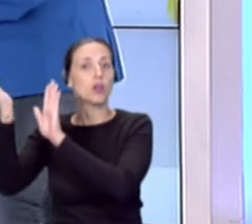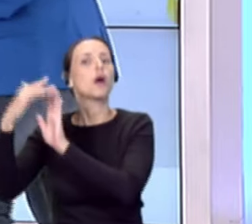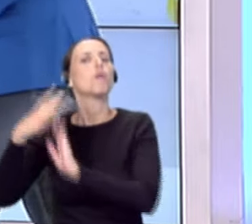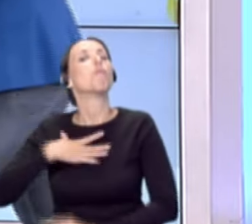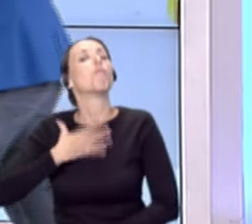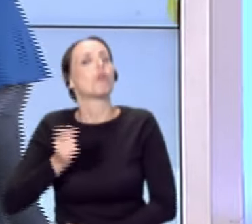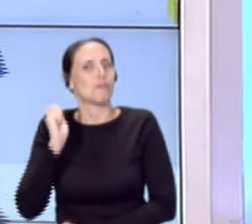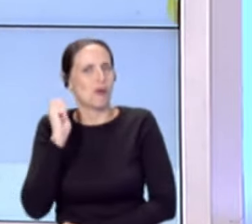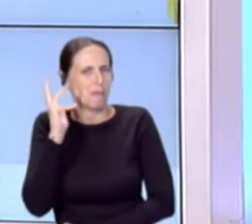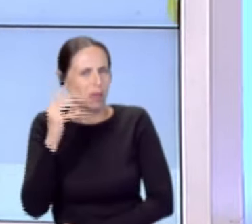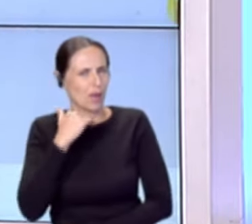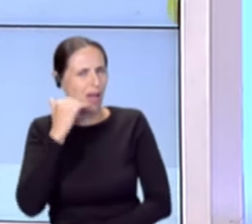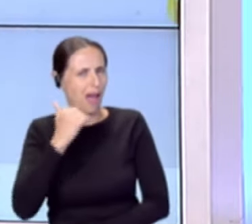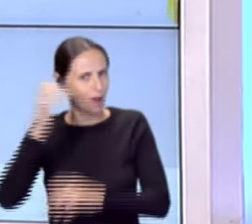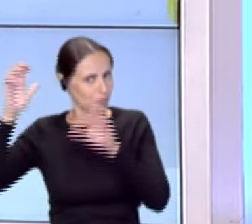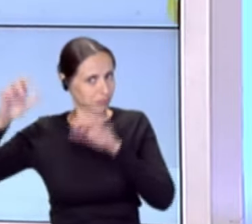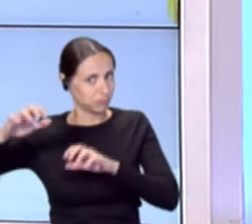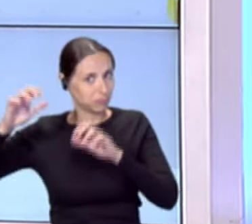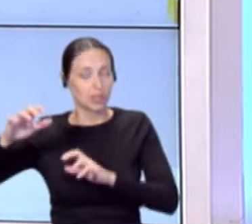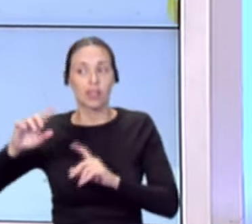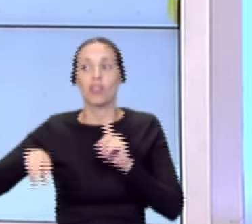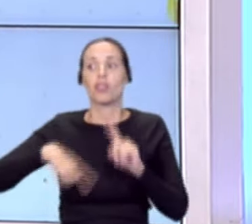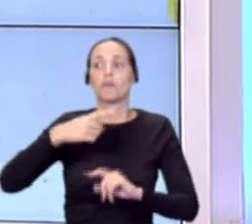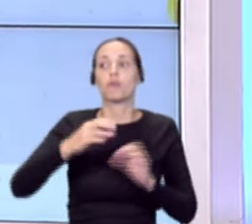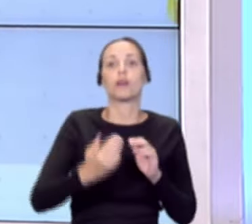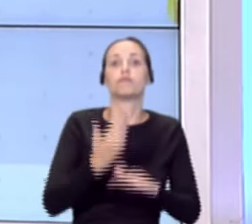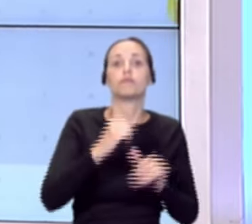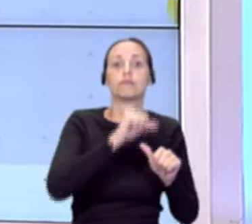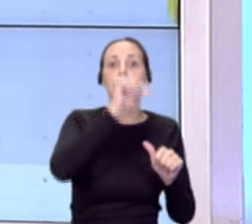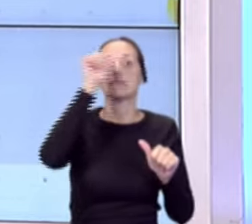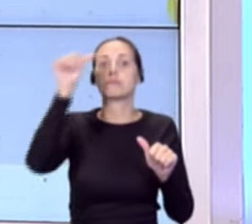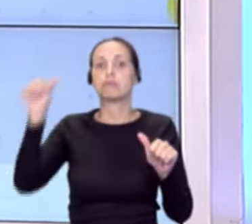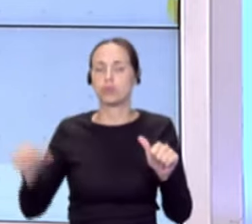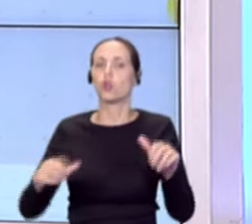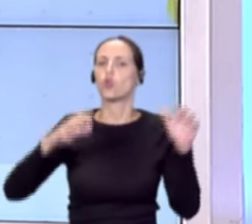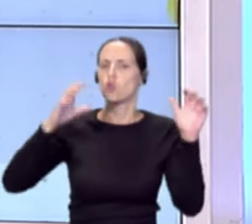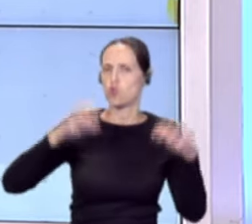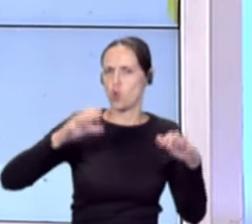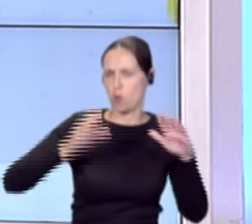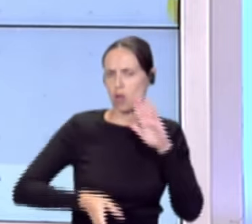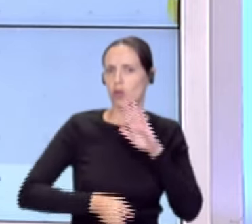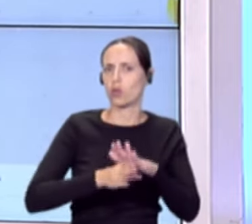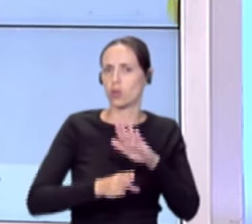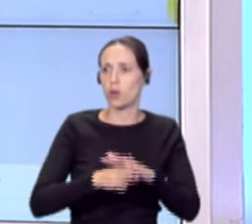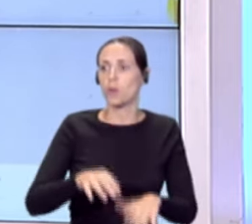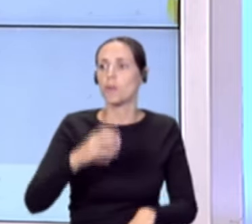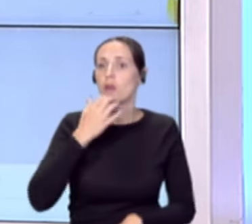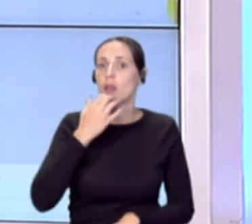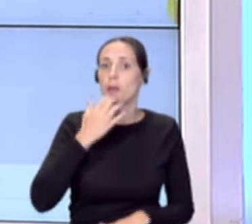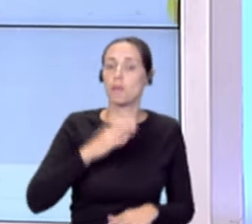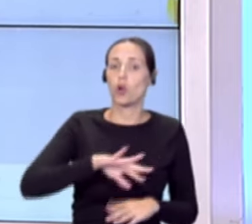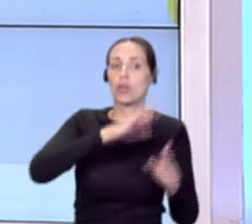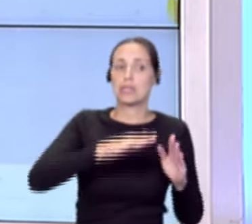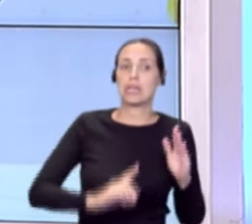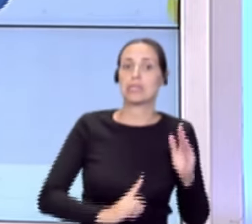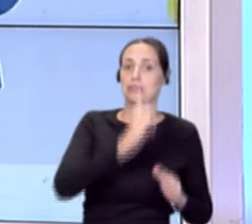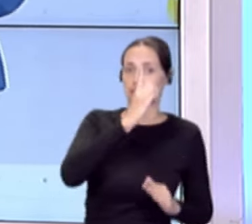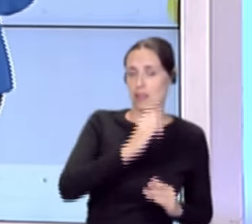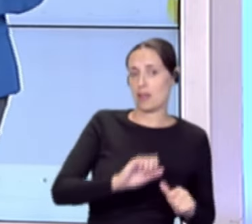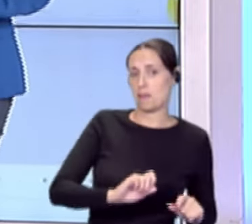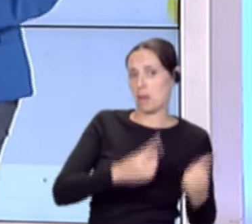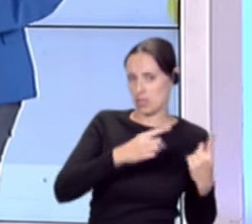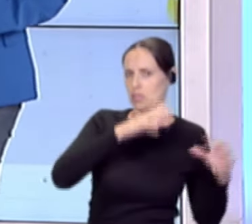madrugada. Y después a lo largo del día se repetirá la lluvia, sobre todo en zonas del norte, en las islas de mayor relieve. Precipitaciones